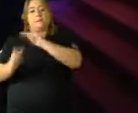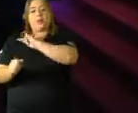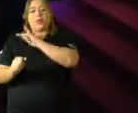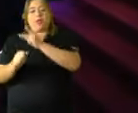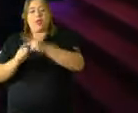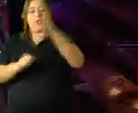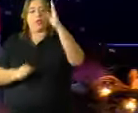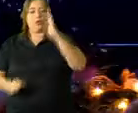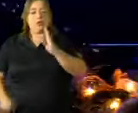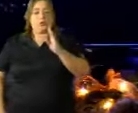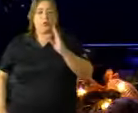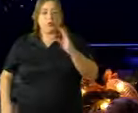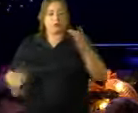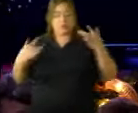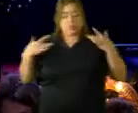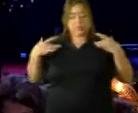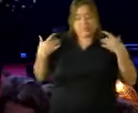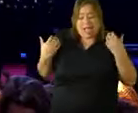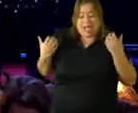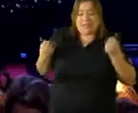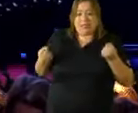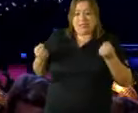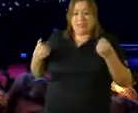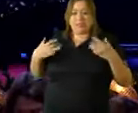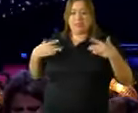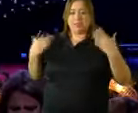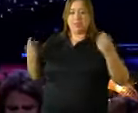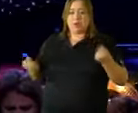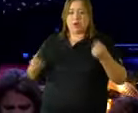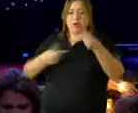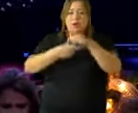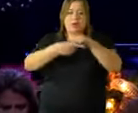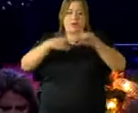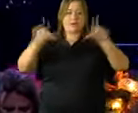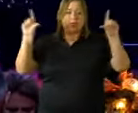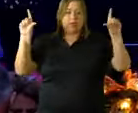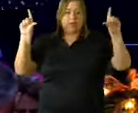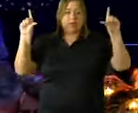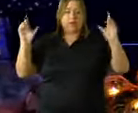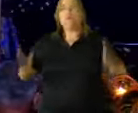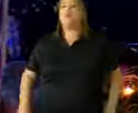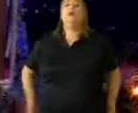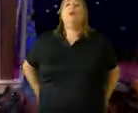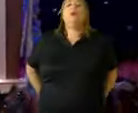Dios. Sanidad, sanidad, sanidad, liberación.